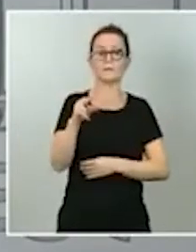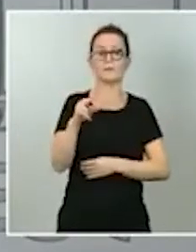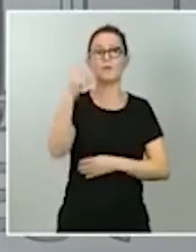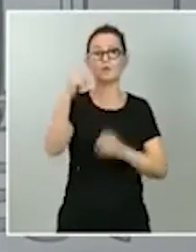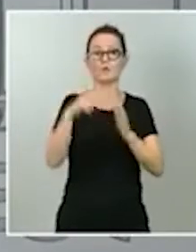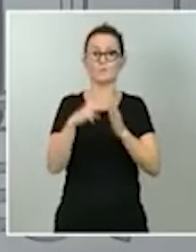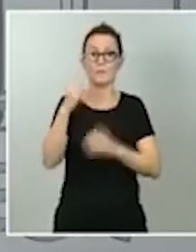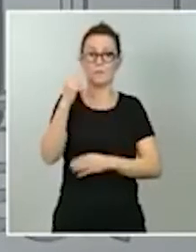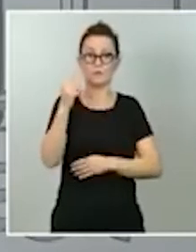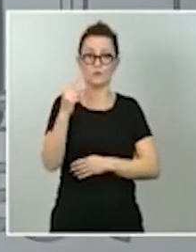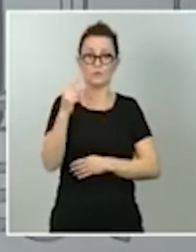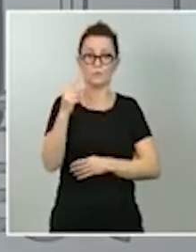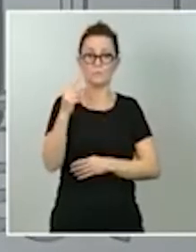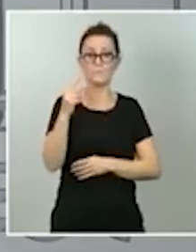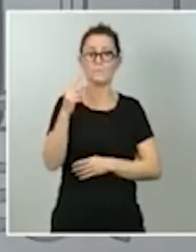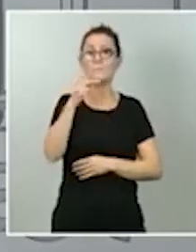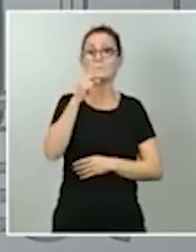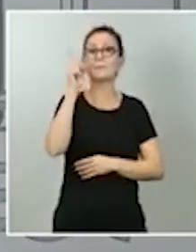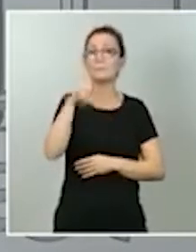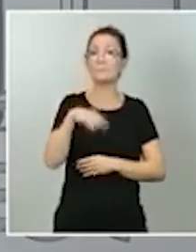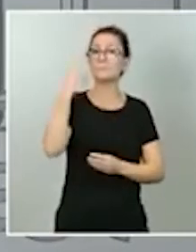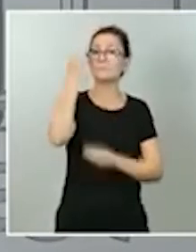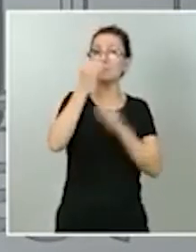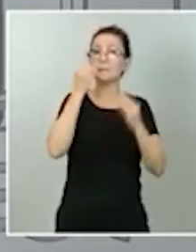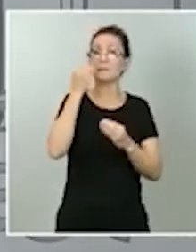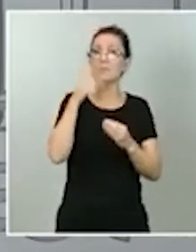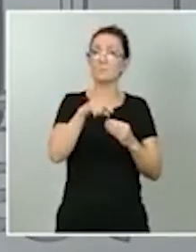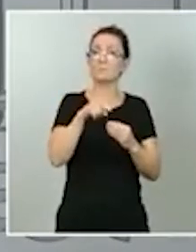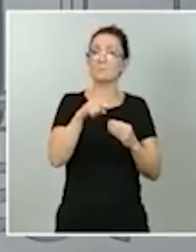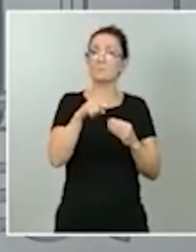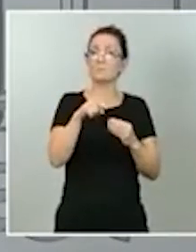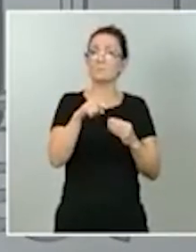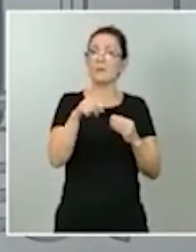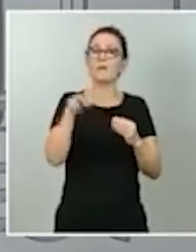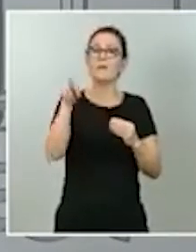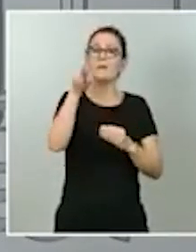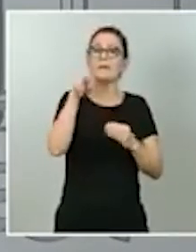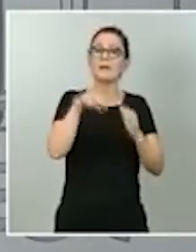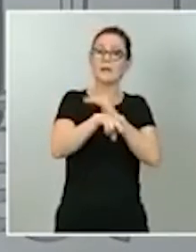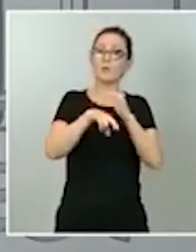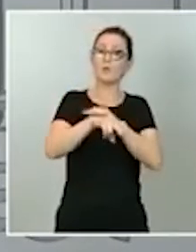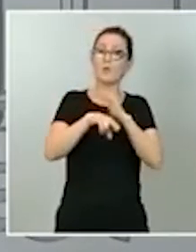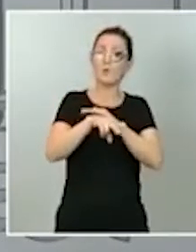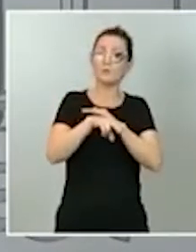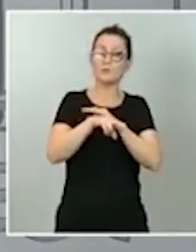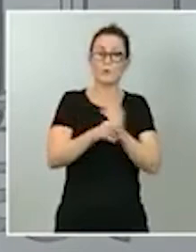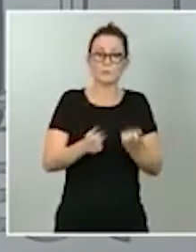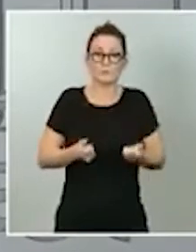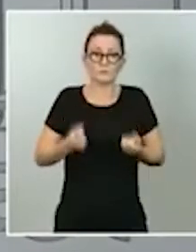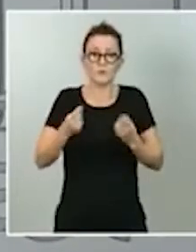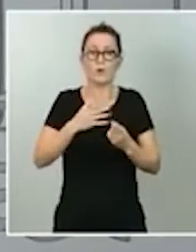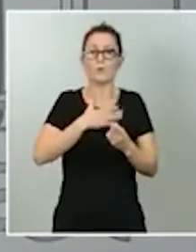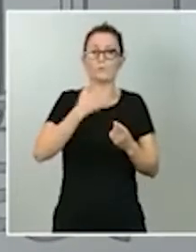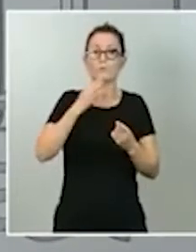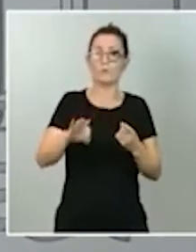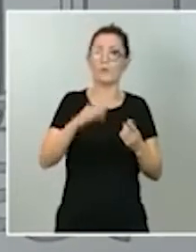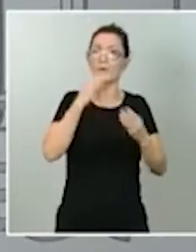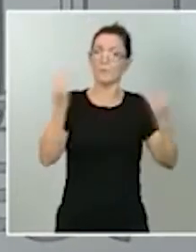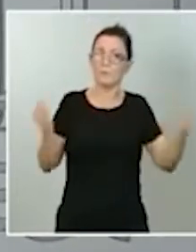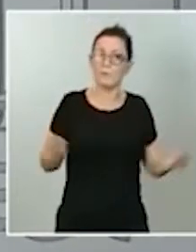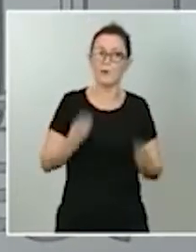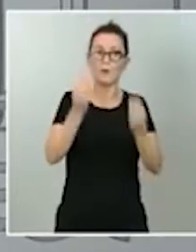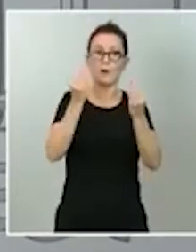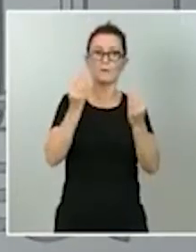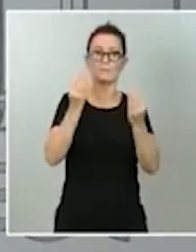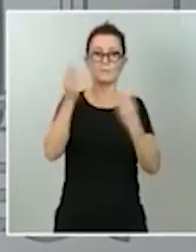consideramos que este elemento esta movilización de recursos puede contribuir incluso a mejorar estos datos que estamos presentando en